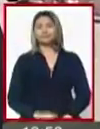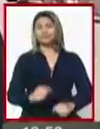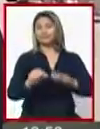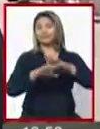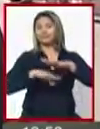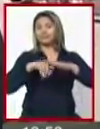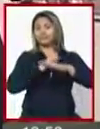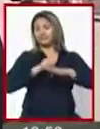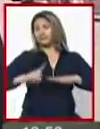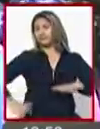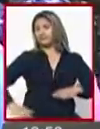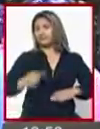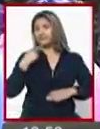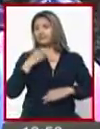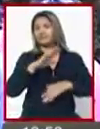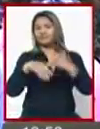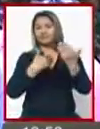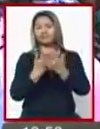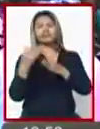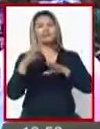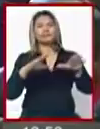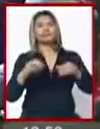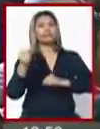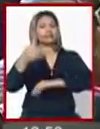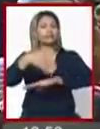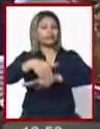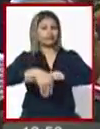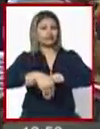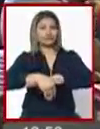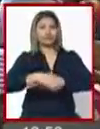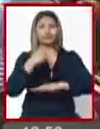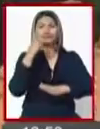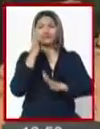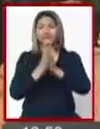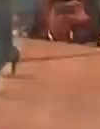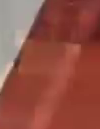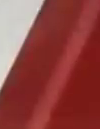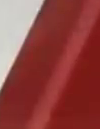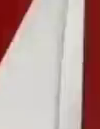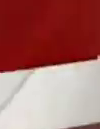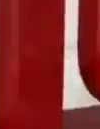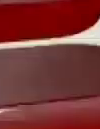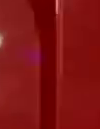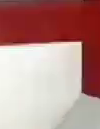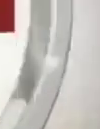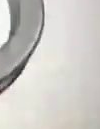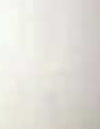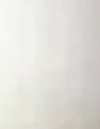subalcalde de esta ciudadela indicó que todas las actividades de esta noche son totalmente gratis.